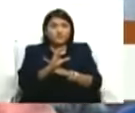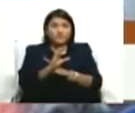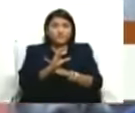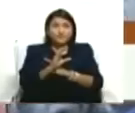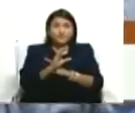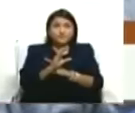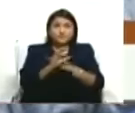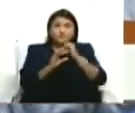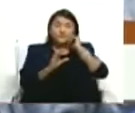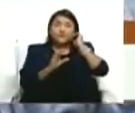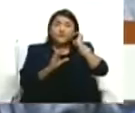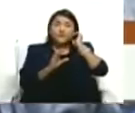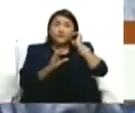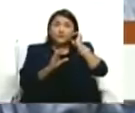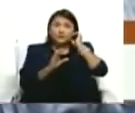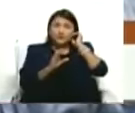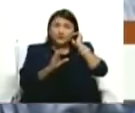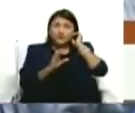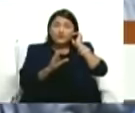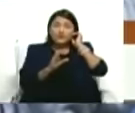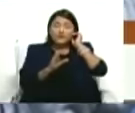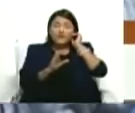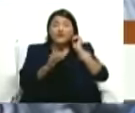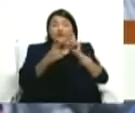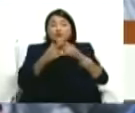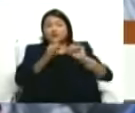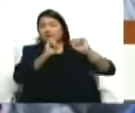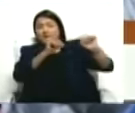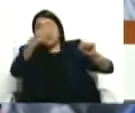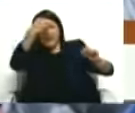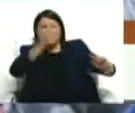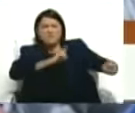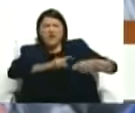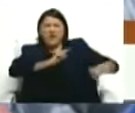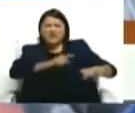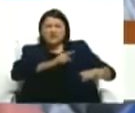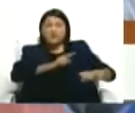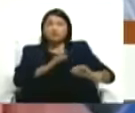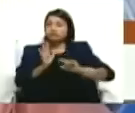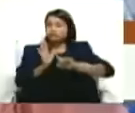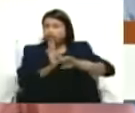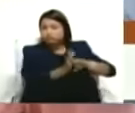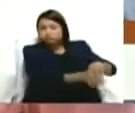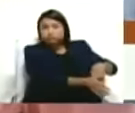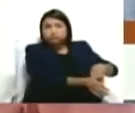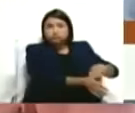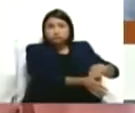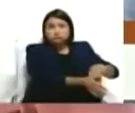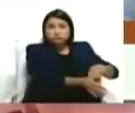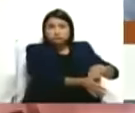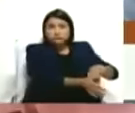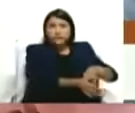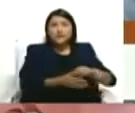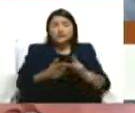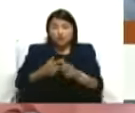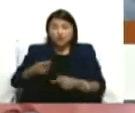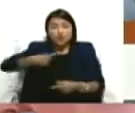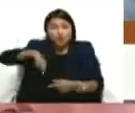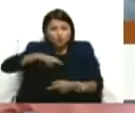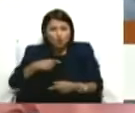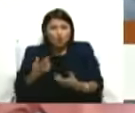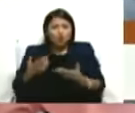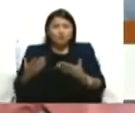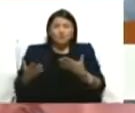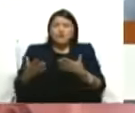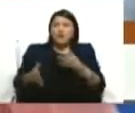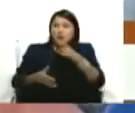ruta del antiimperialismo que llevó, inspiró todo nuestro proceso de